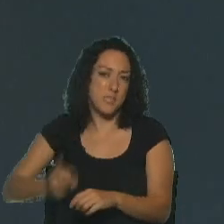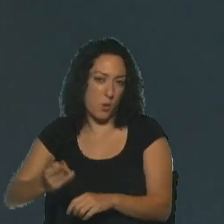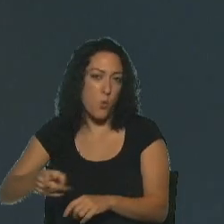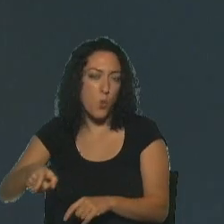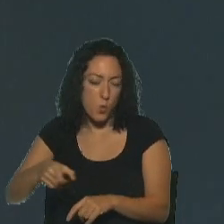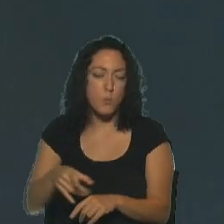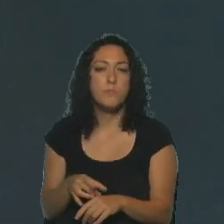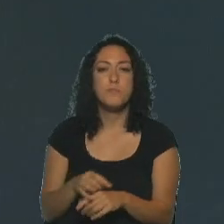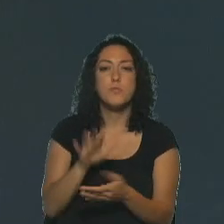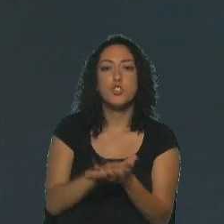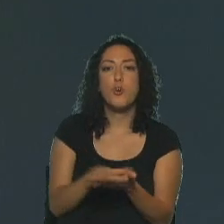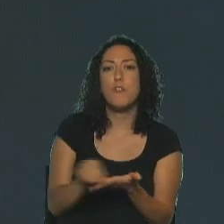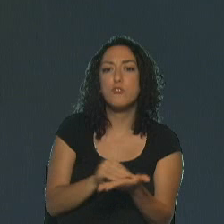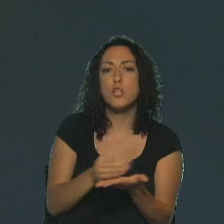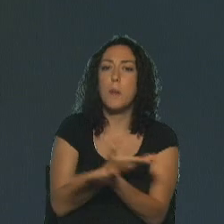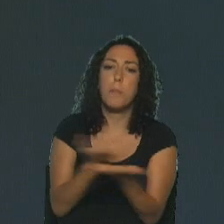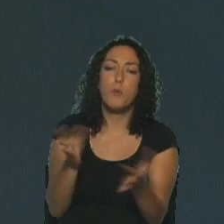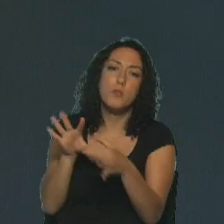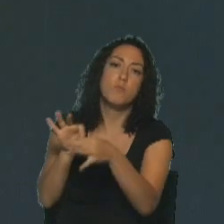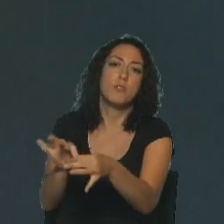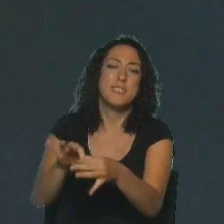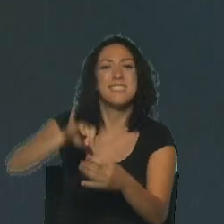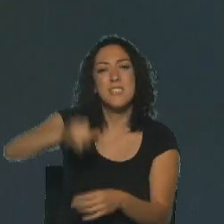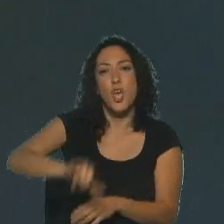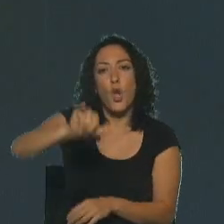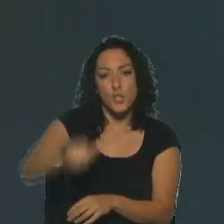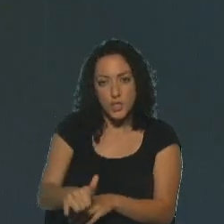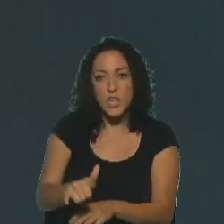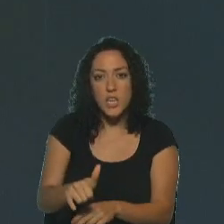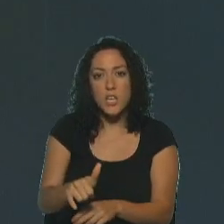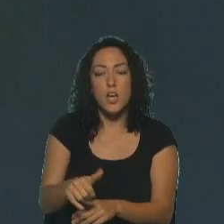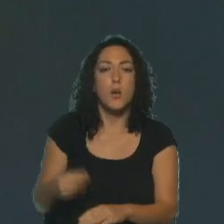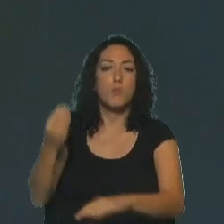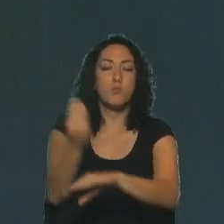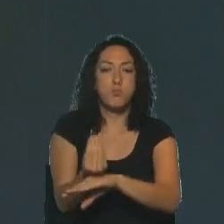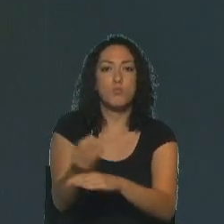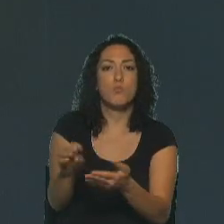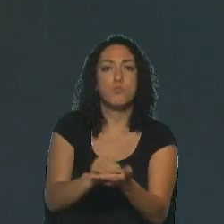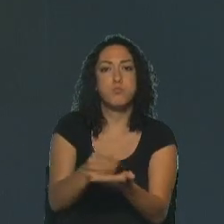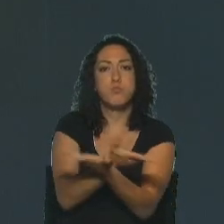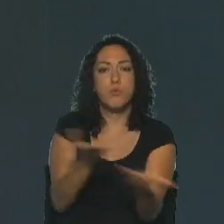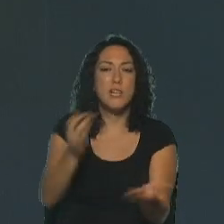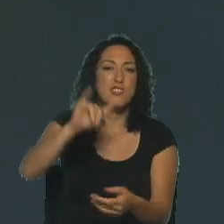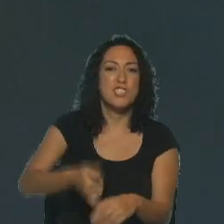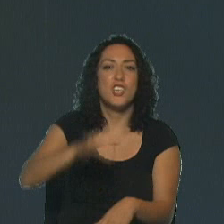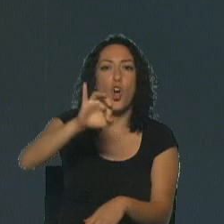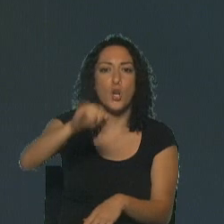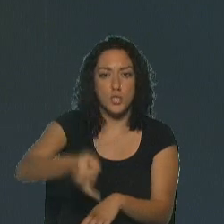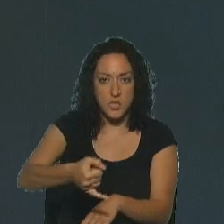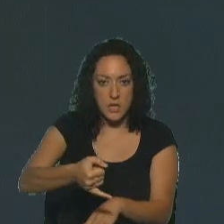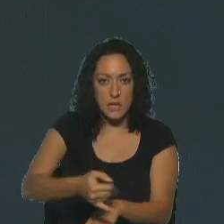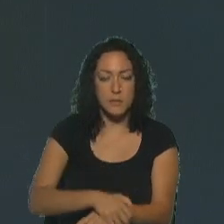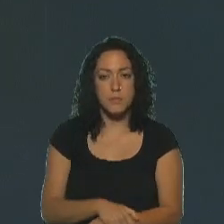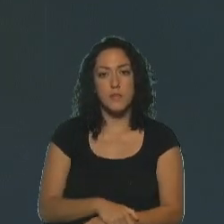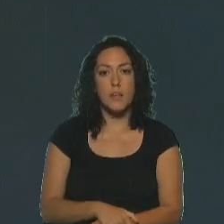Esa, cuando se trata de funcionarios públicos, trae aparejado sí o sí la prohibición de volver a ejercer cargos públicos. La cuenta final de